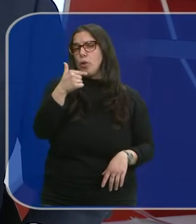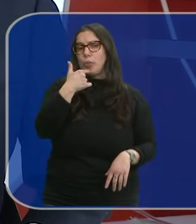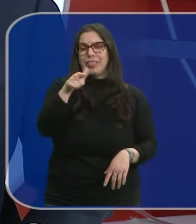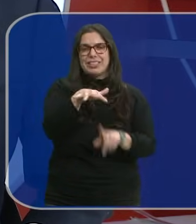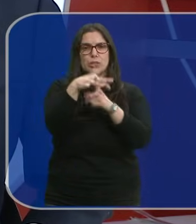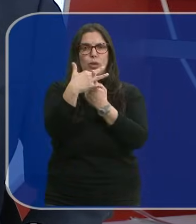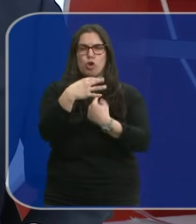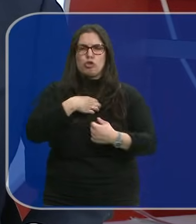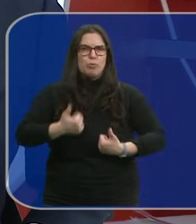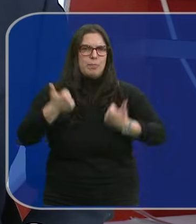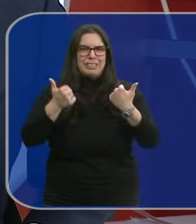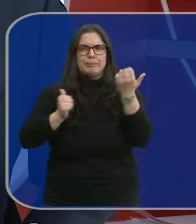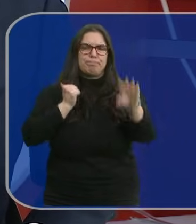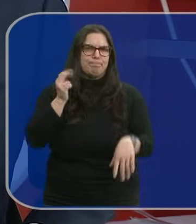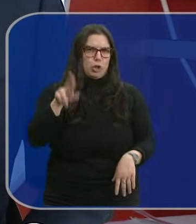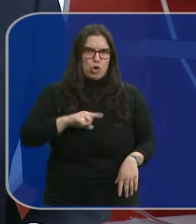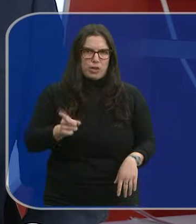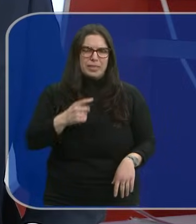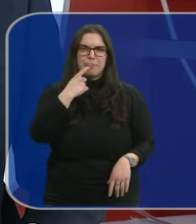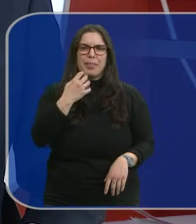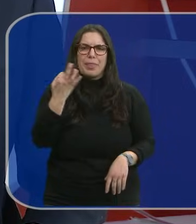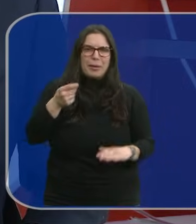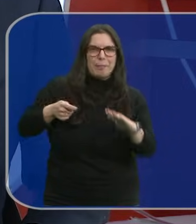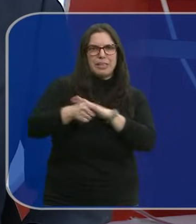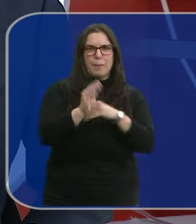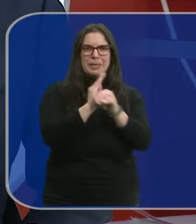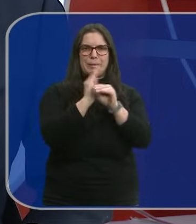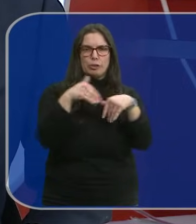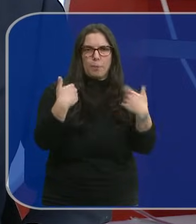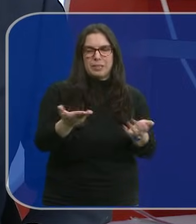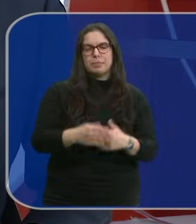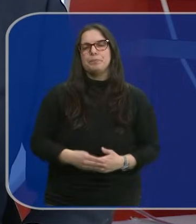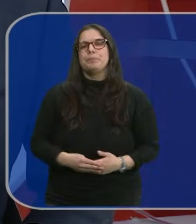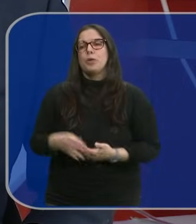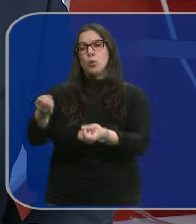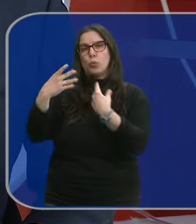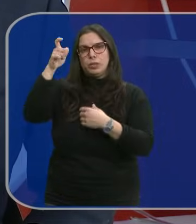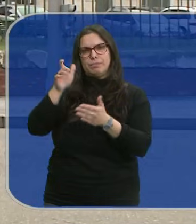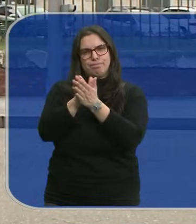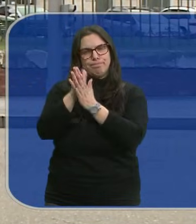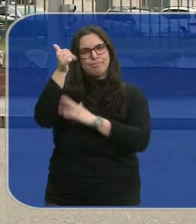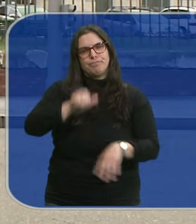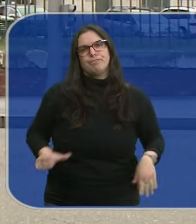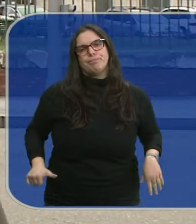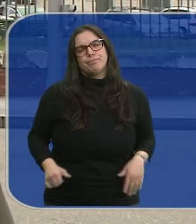consideran que esta situación ya no es casual. Reclaman mayor inversión en mantenimiento. Óscar García, cuéntanos.